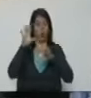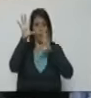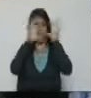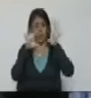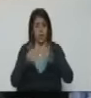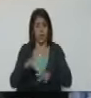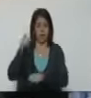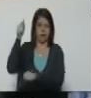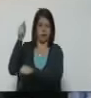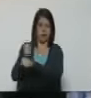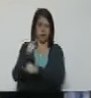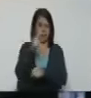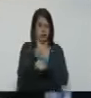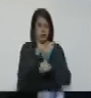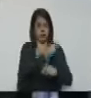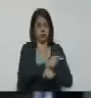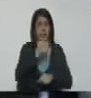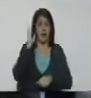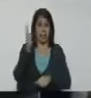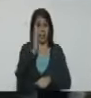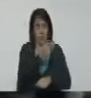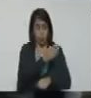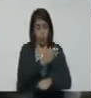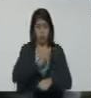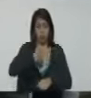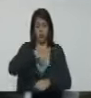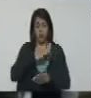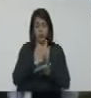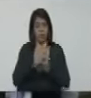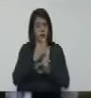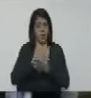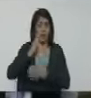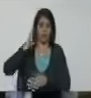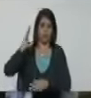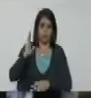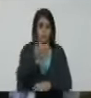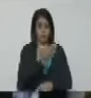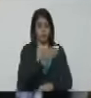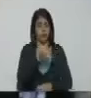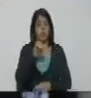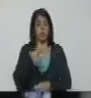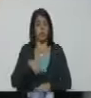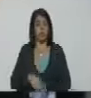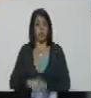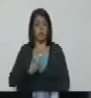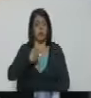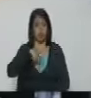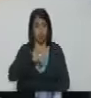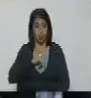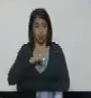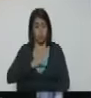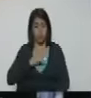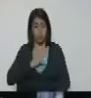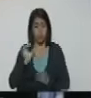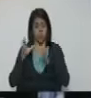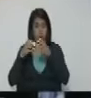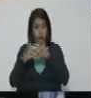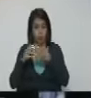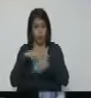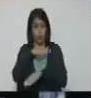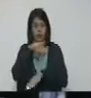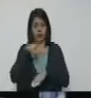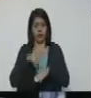a imponerles condena? Nosotros siempre lo hemos condenado. Nosotros somos un partido